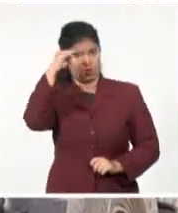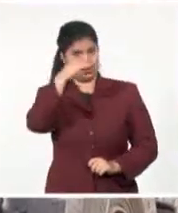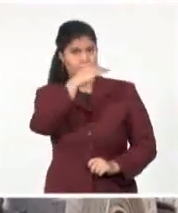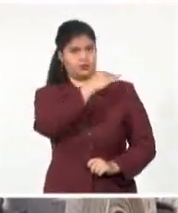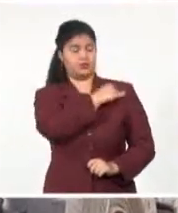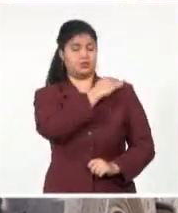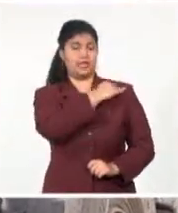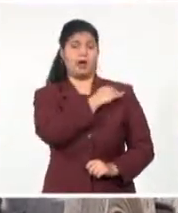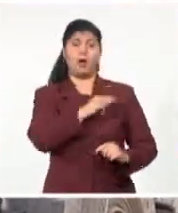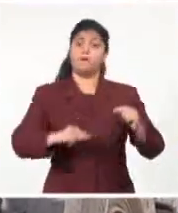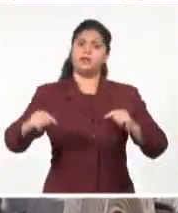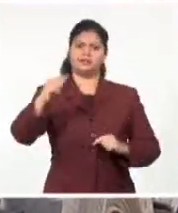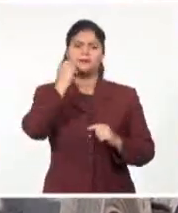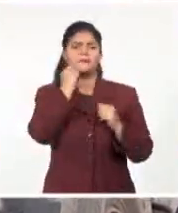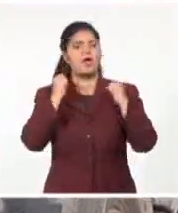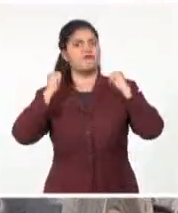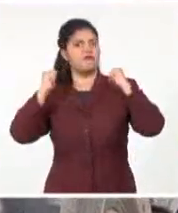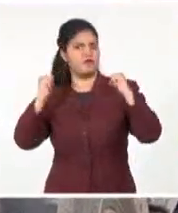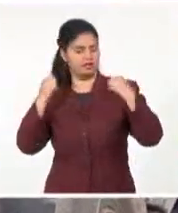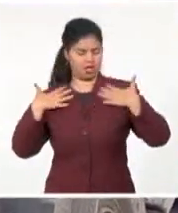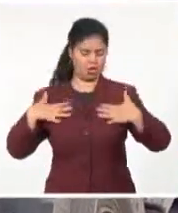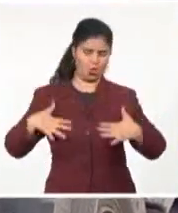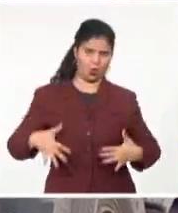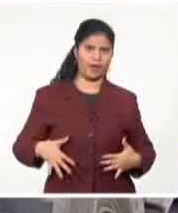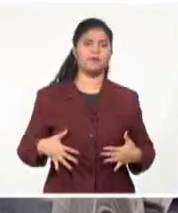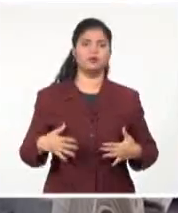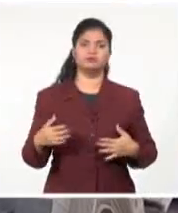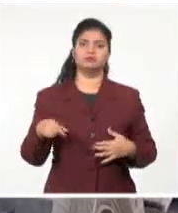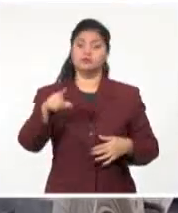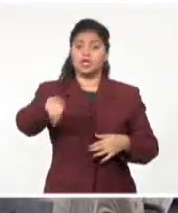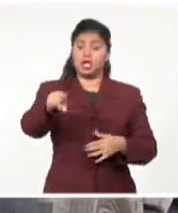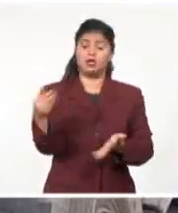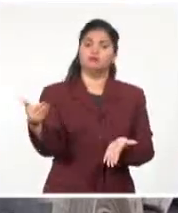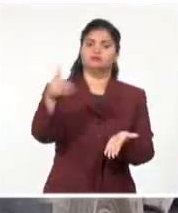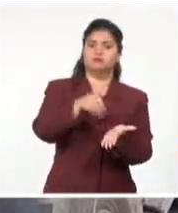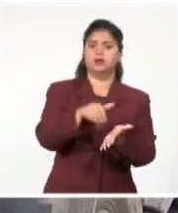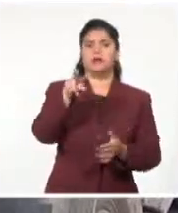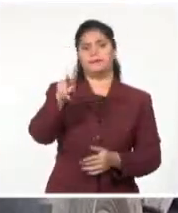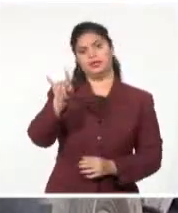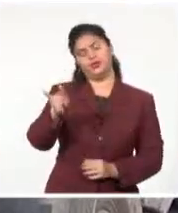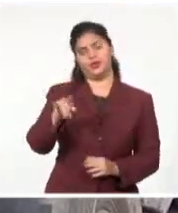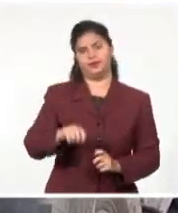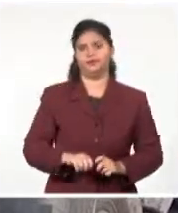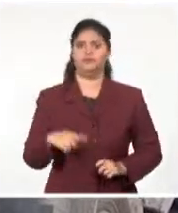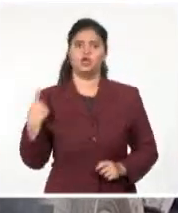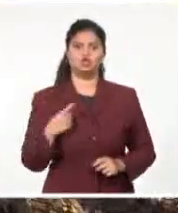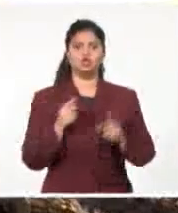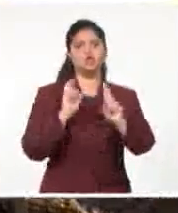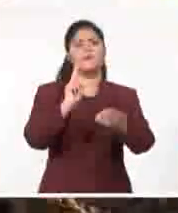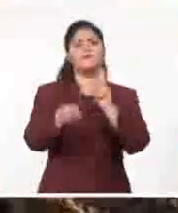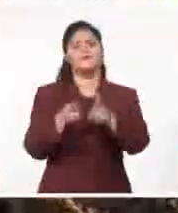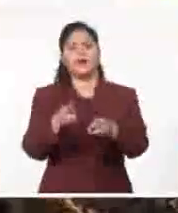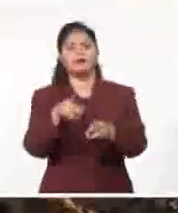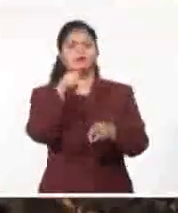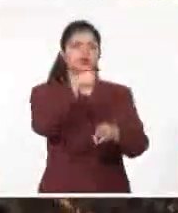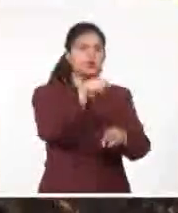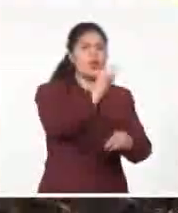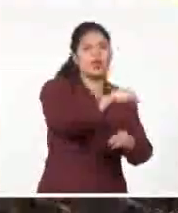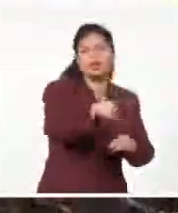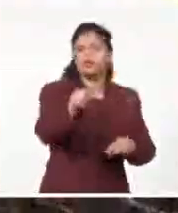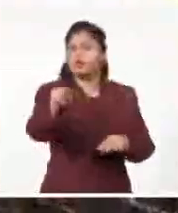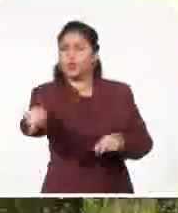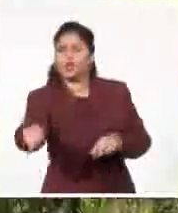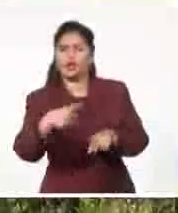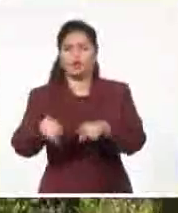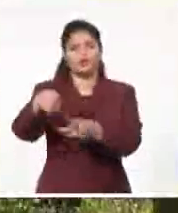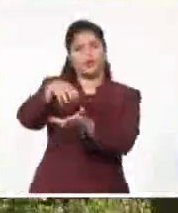Fuerzas Armadas, por decirlo, y somos los que estamos encaminando las tareas en conjunto con la población. De sol a sol, estos